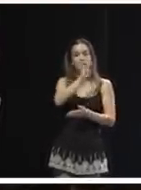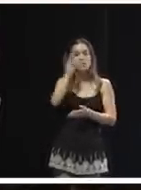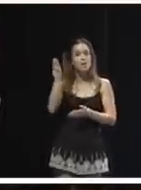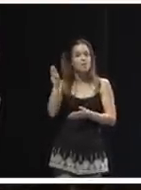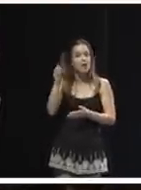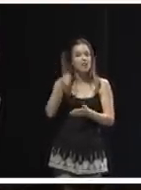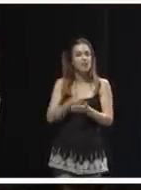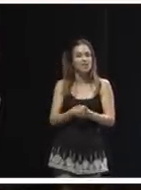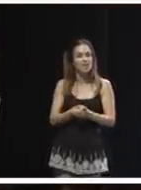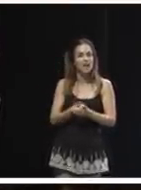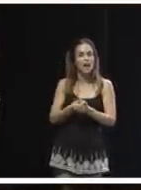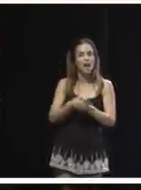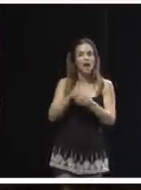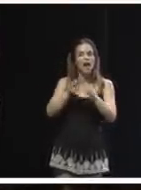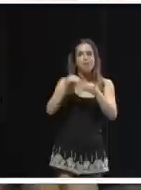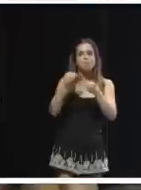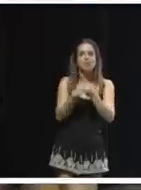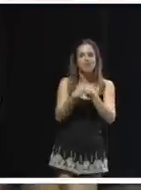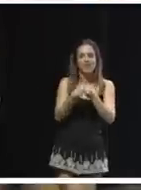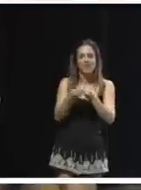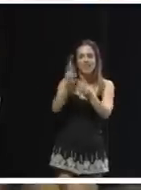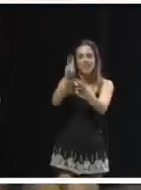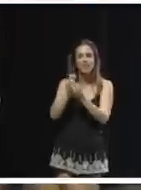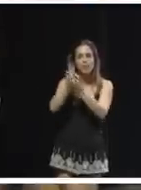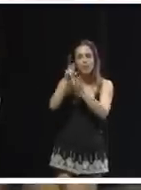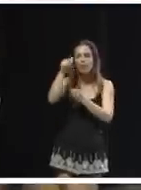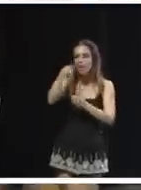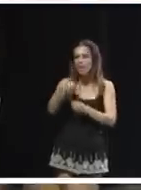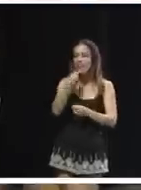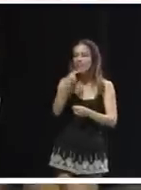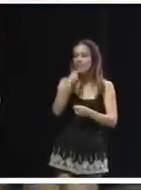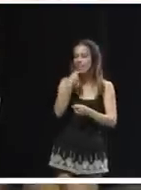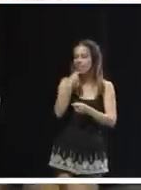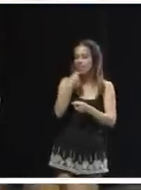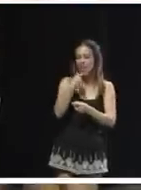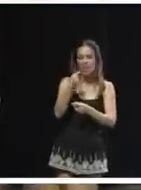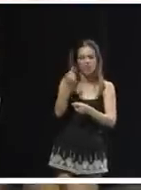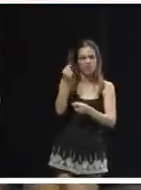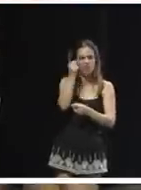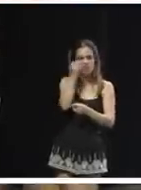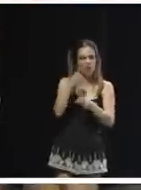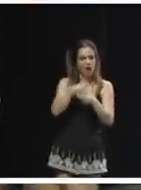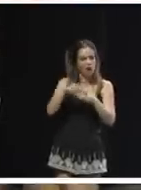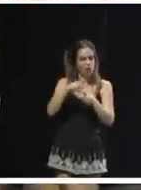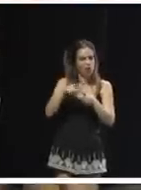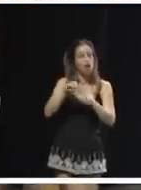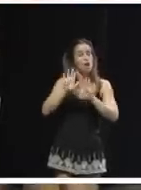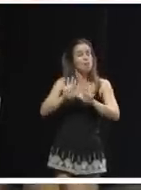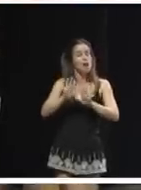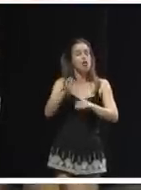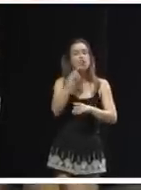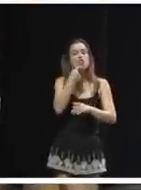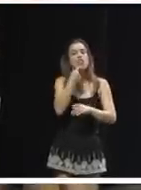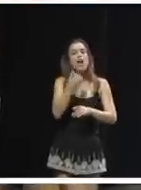Popular, en materia tributaria, dice pocas cosas en su programa, pero dice una clara.